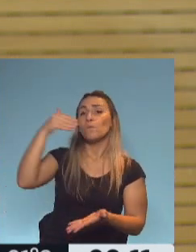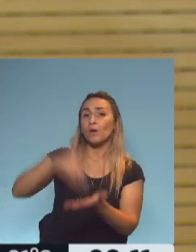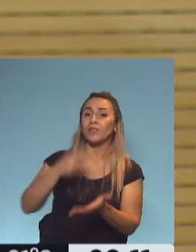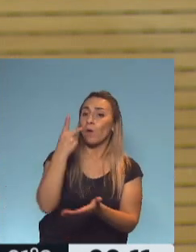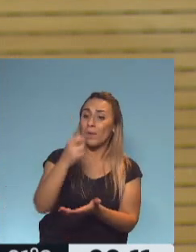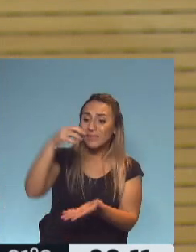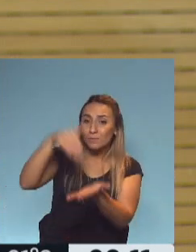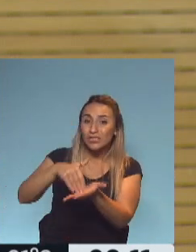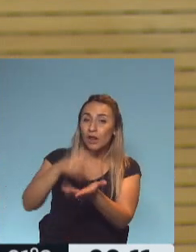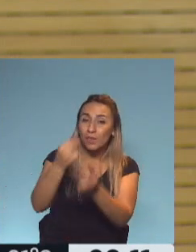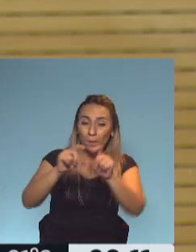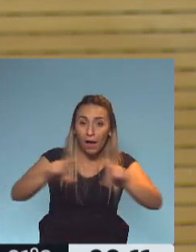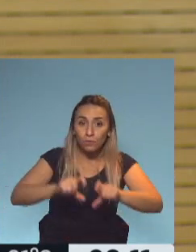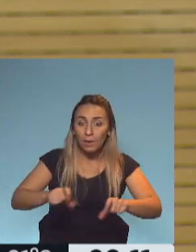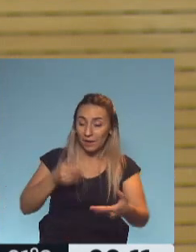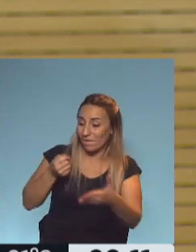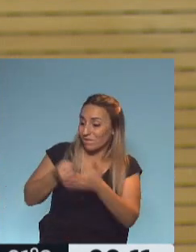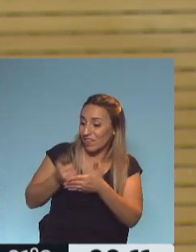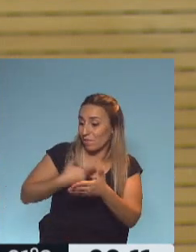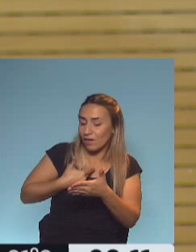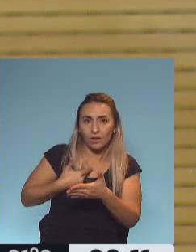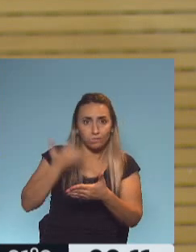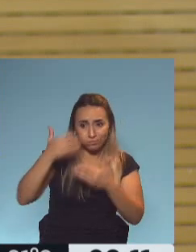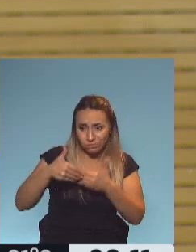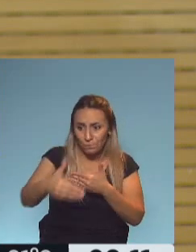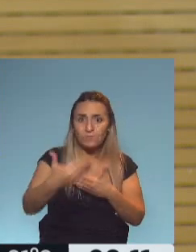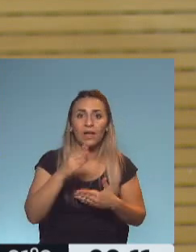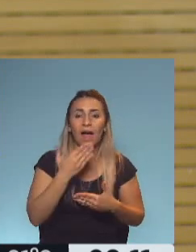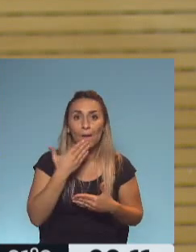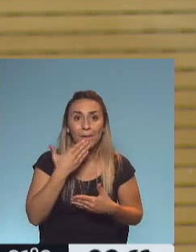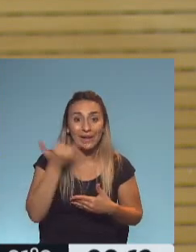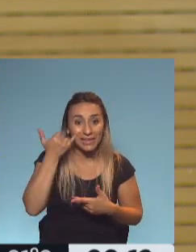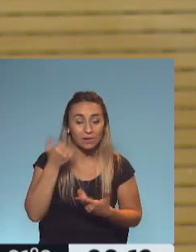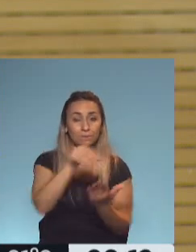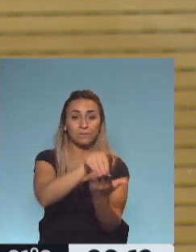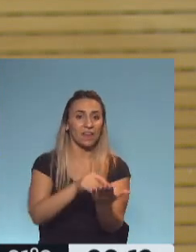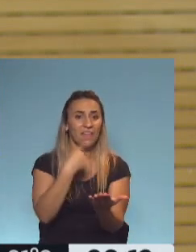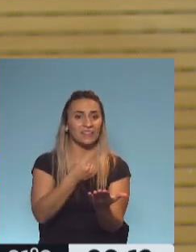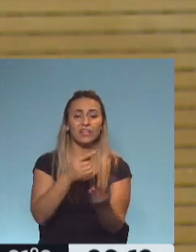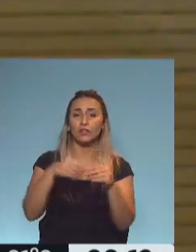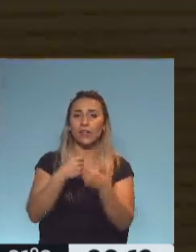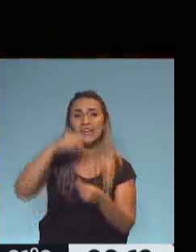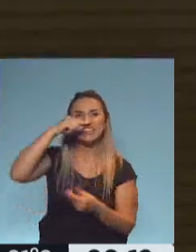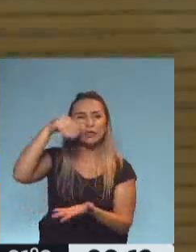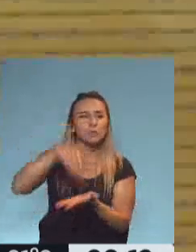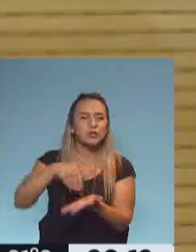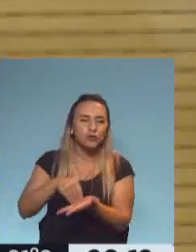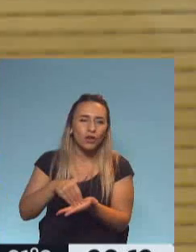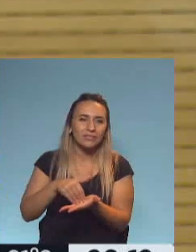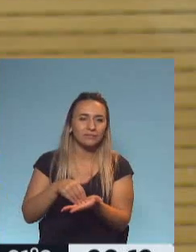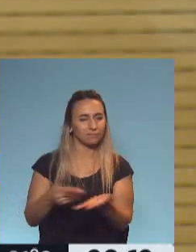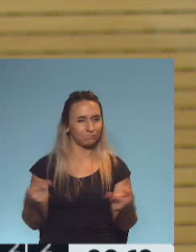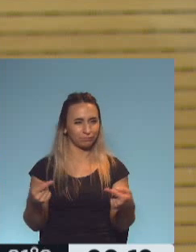febrero. Hoy estamos a mitad de abril y los datos oficiales nos muestran que se aplicaron 7 millones de vacunas. Nosotros tenemos